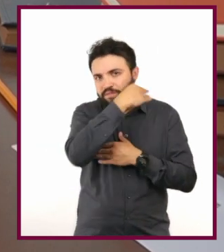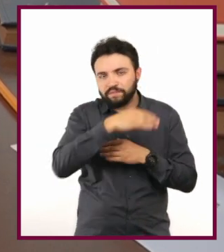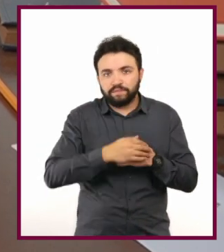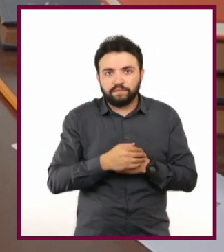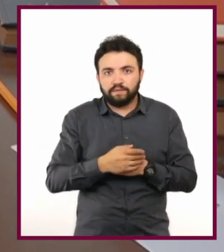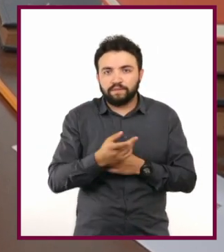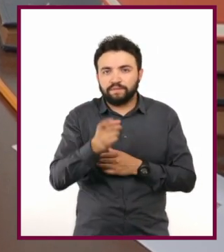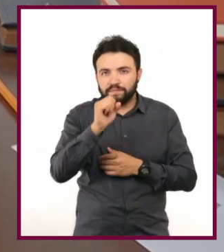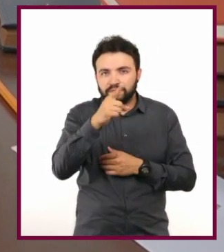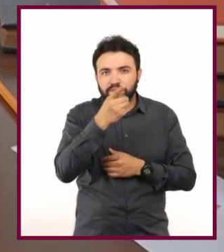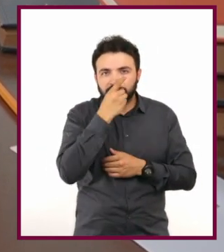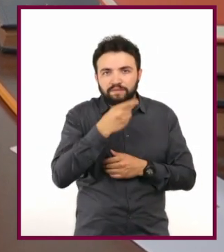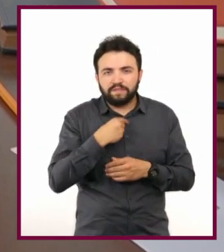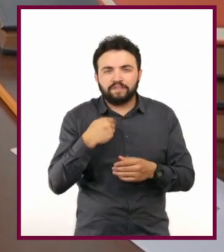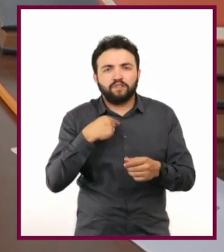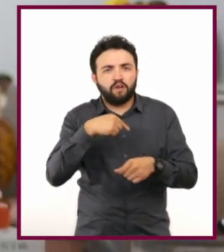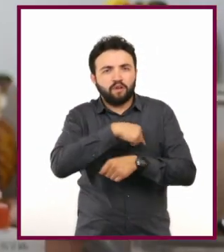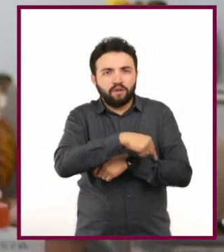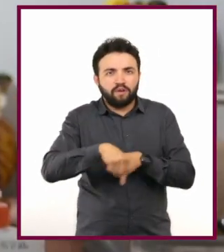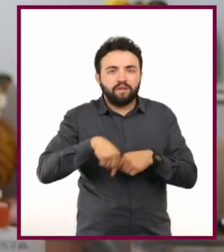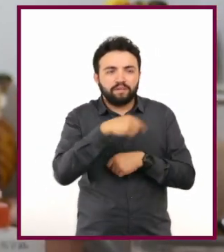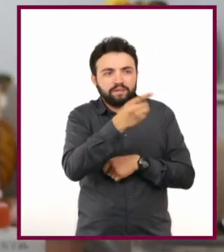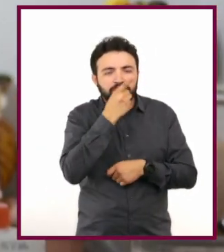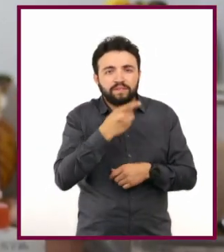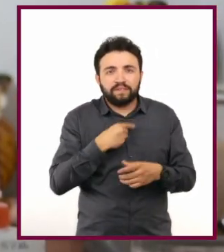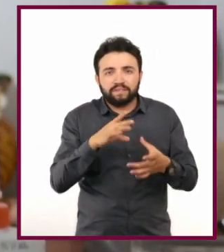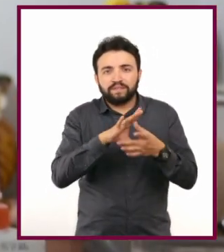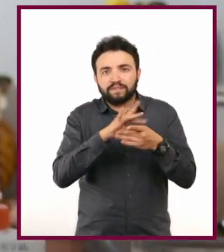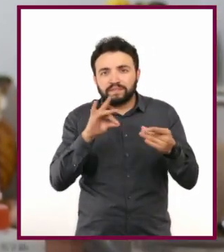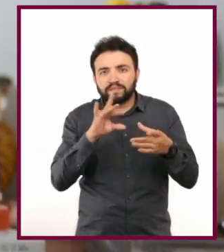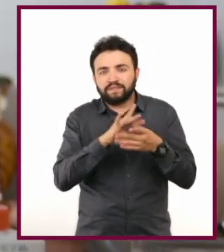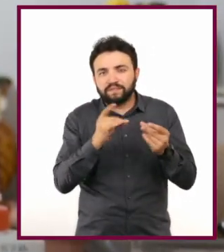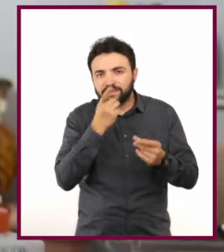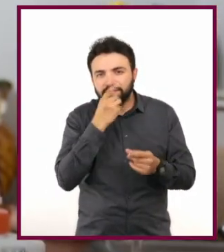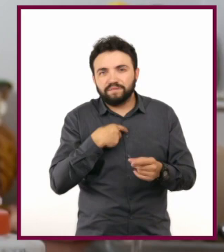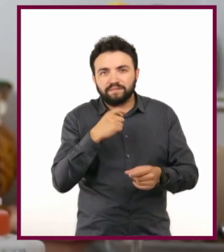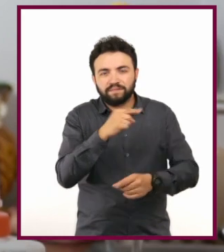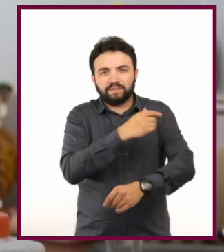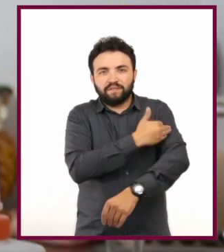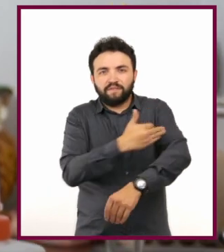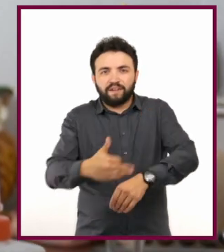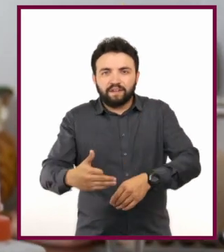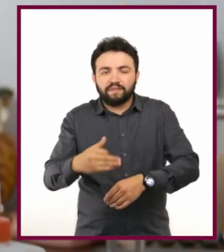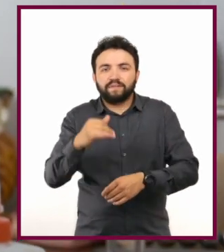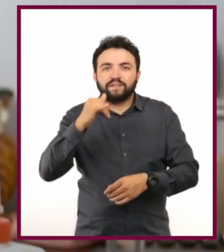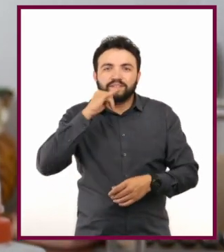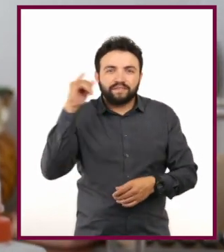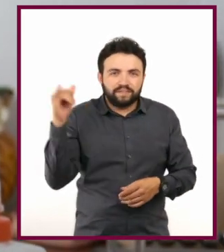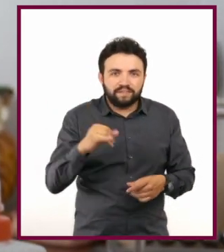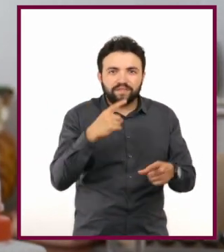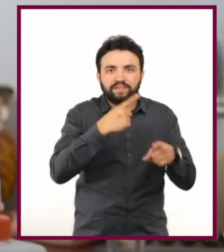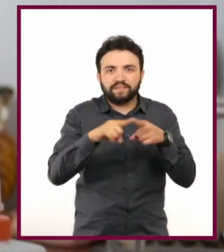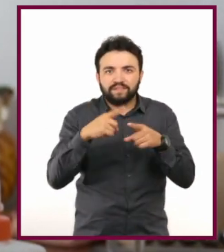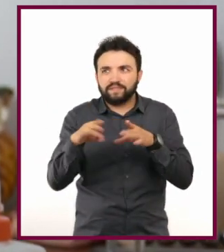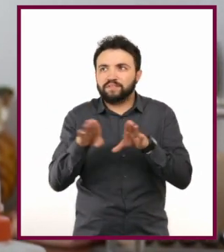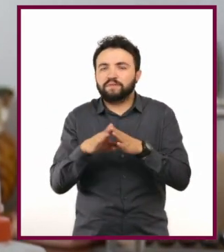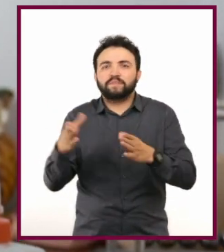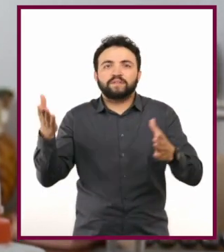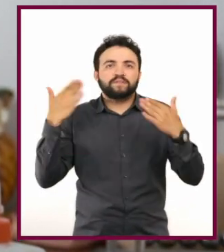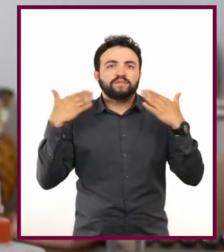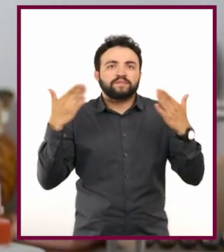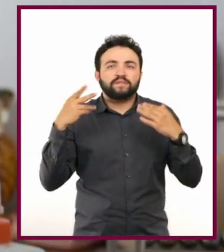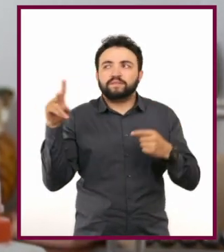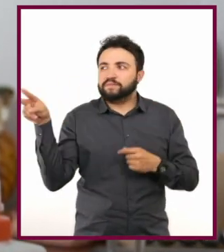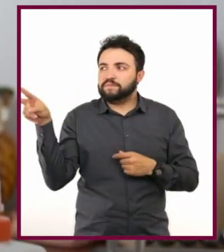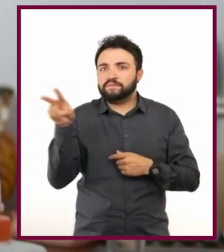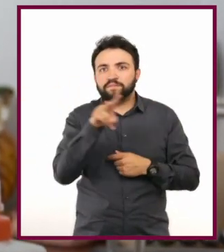me platicabas de cómo eran las cosas en tu época. Nunca se me va a olvidar que me contabas que las familias se salían al zaguán de las casas a tomar el